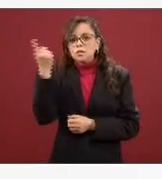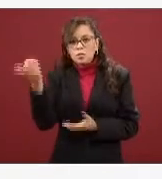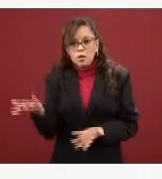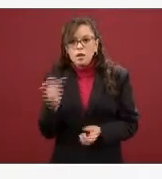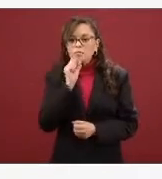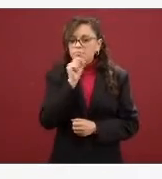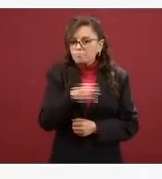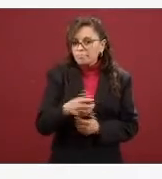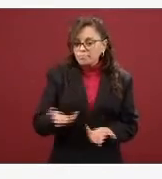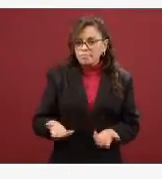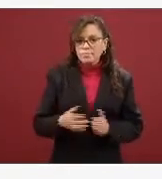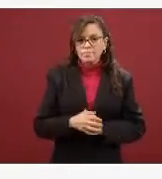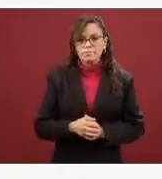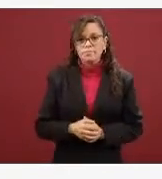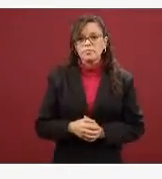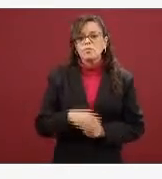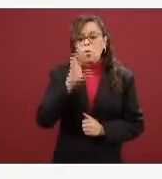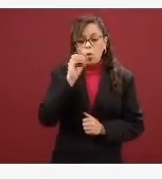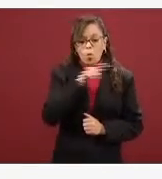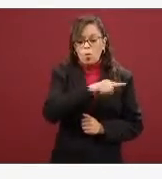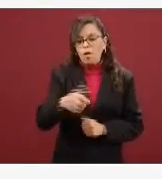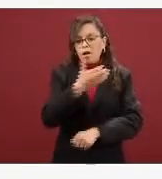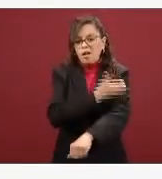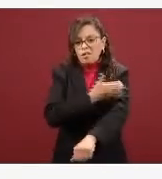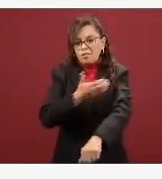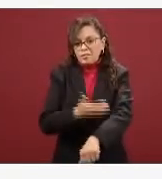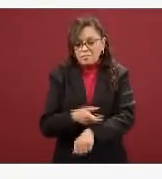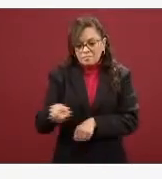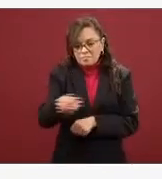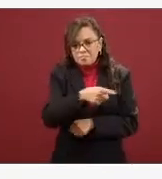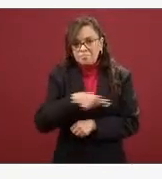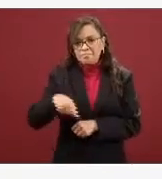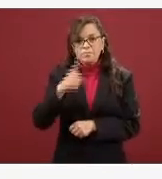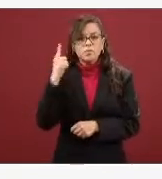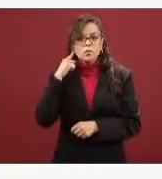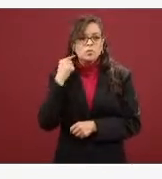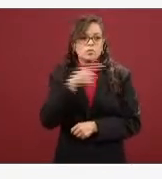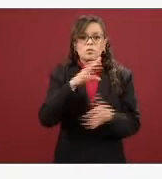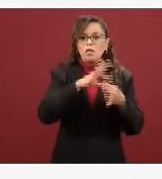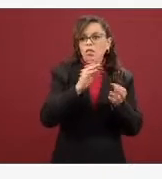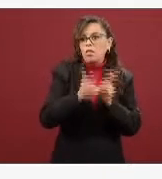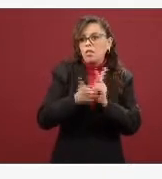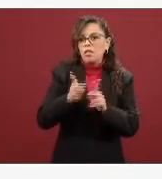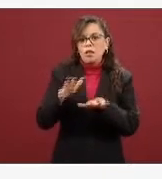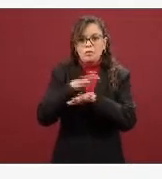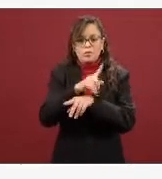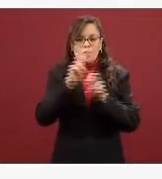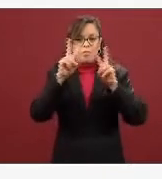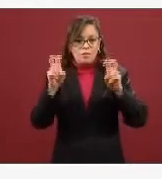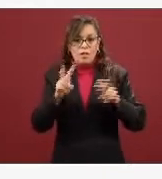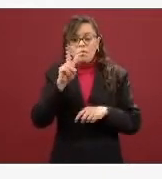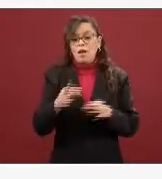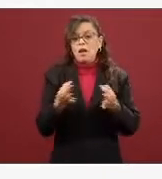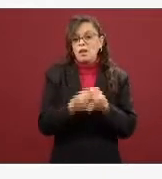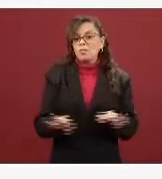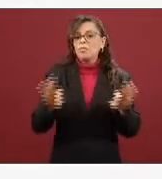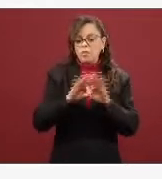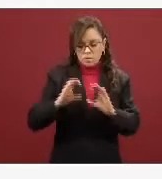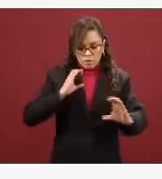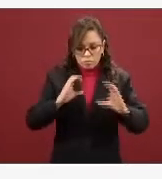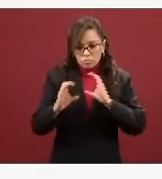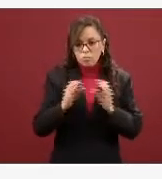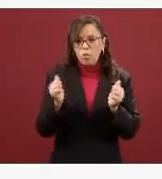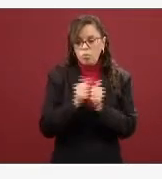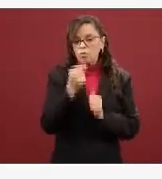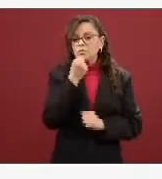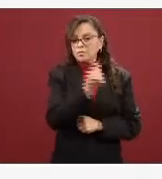escuchan entre sus propios compañeros y pares. Entonces es importante tratar de mantener una comunicación con ellos. Uno